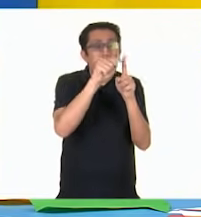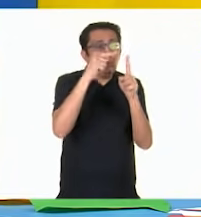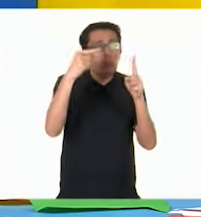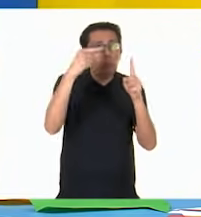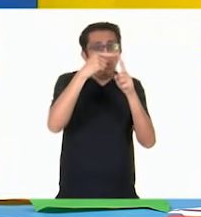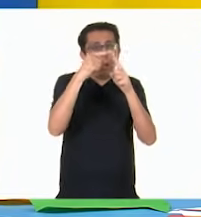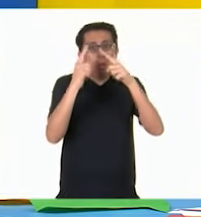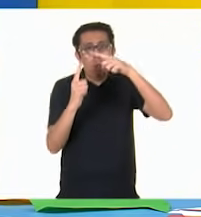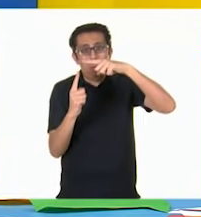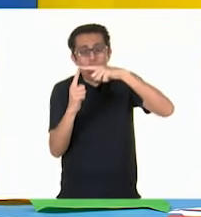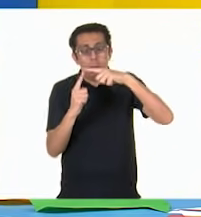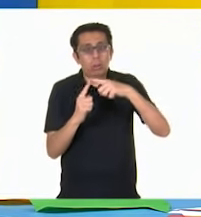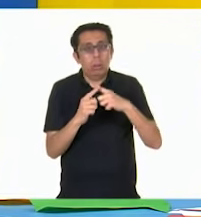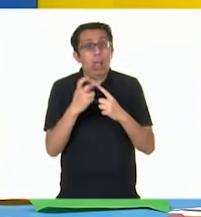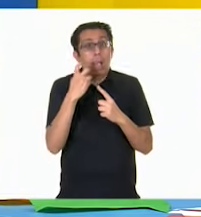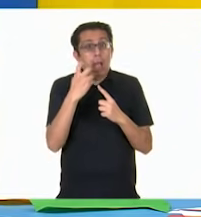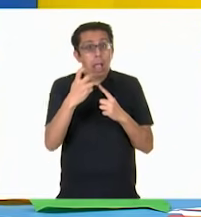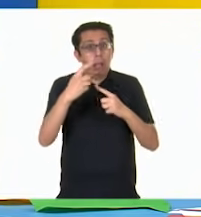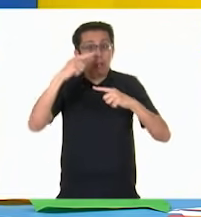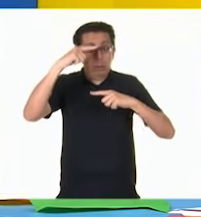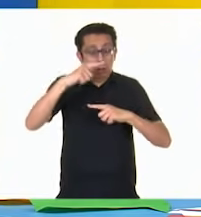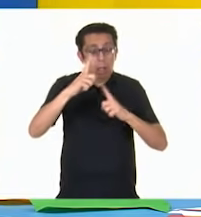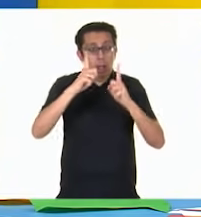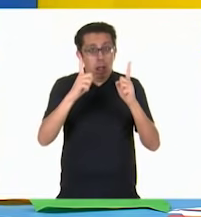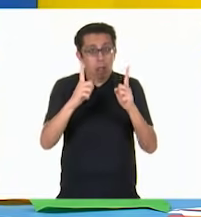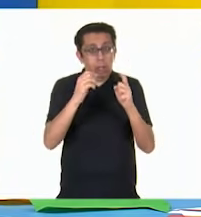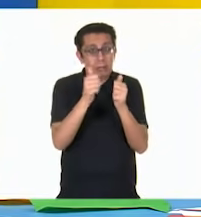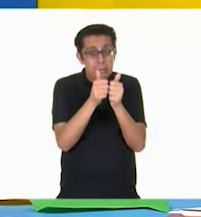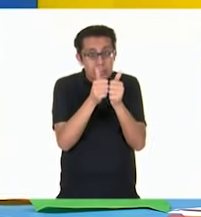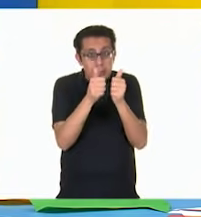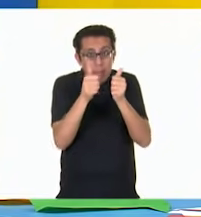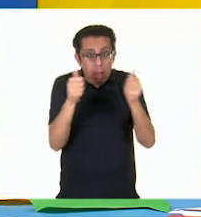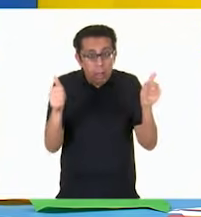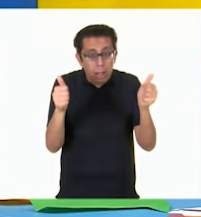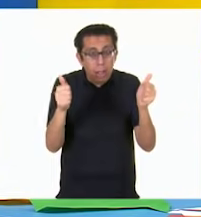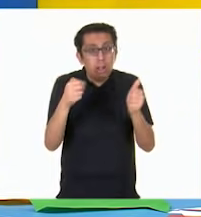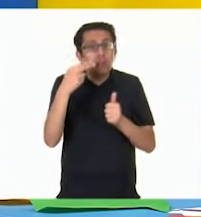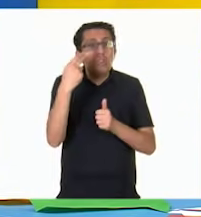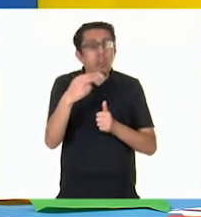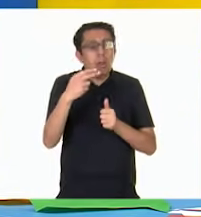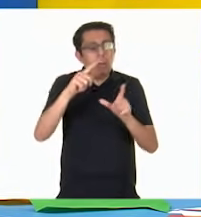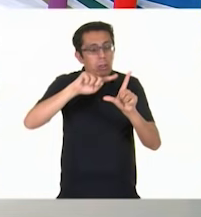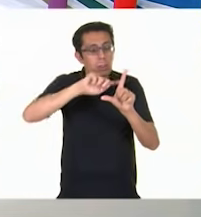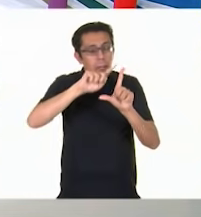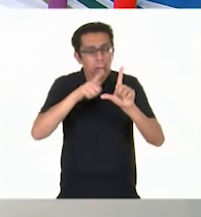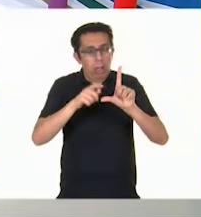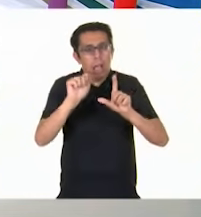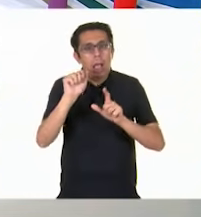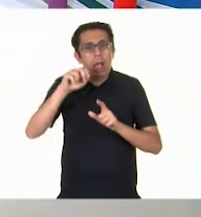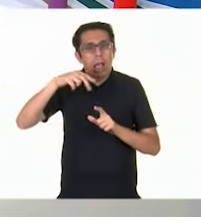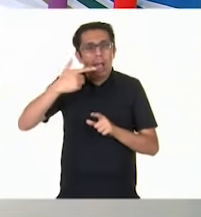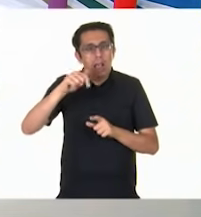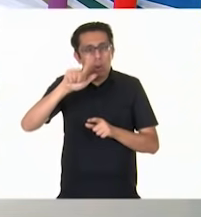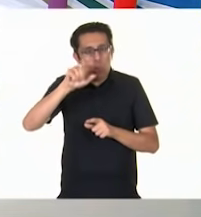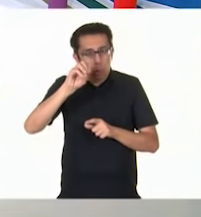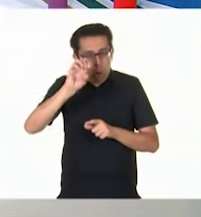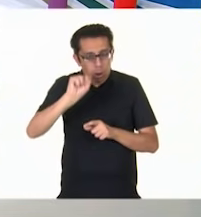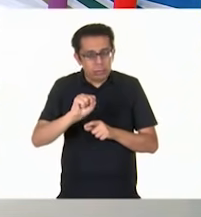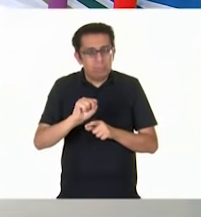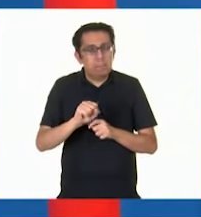Y la abertura entre sus lados contiguos se llaman ángulos. Algunos